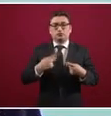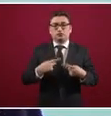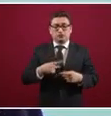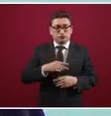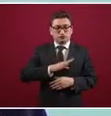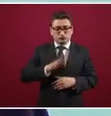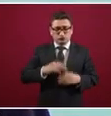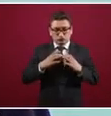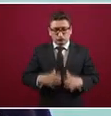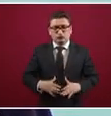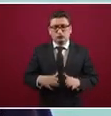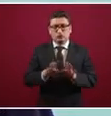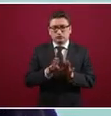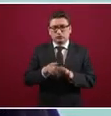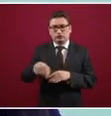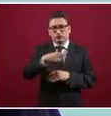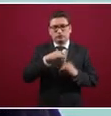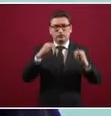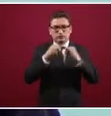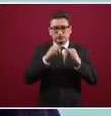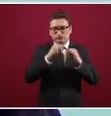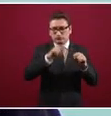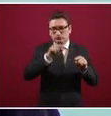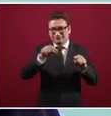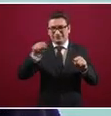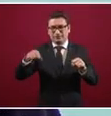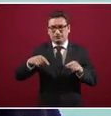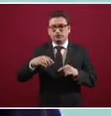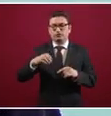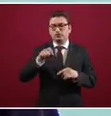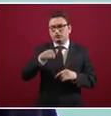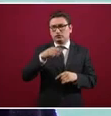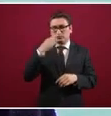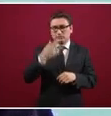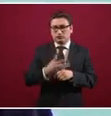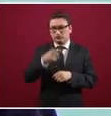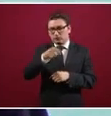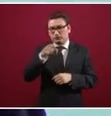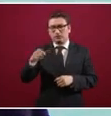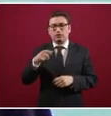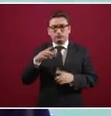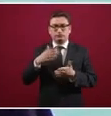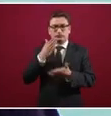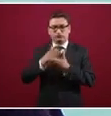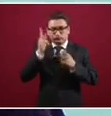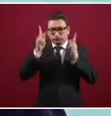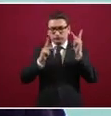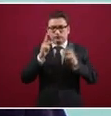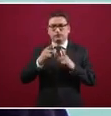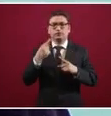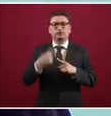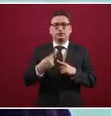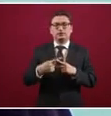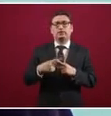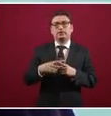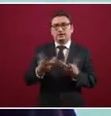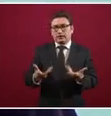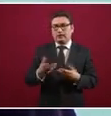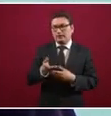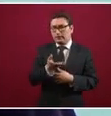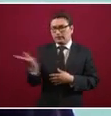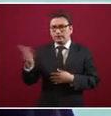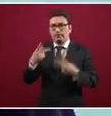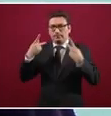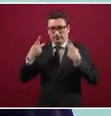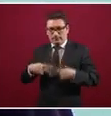estas estas instituciones y que son visitadas por y zona la gente que está